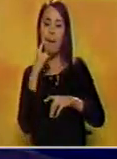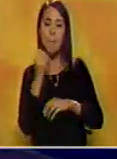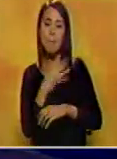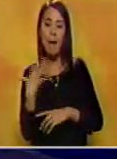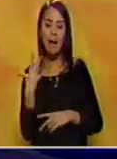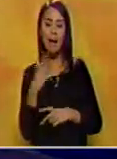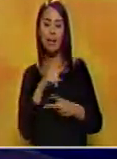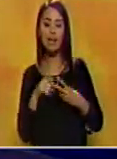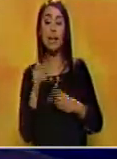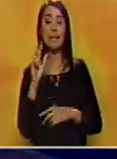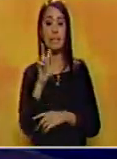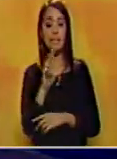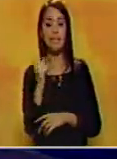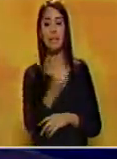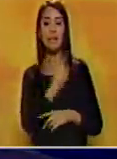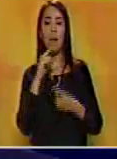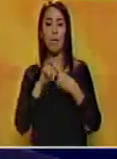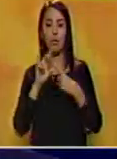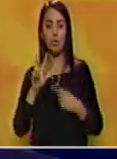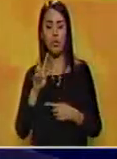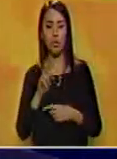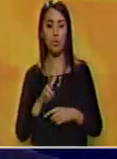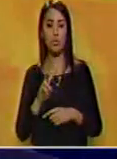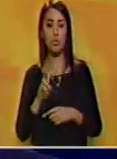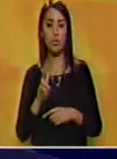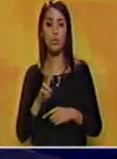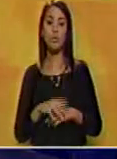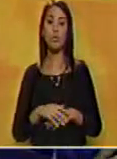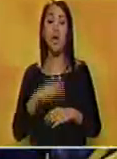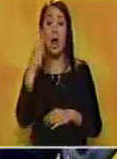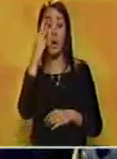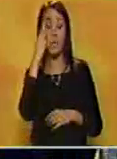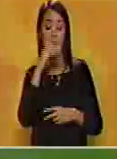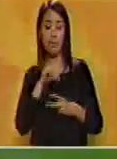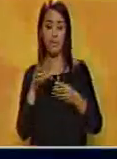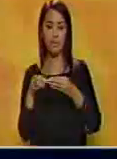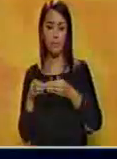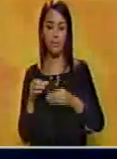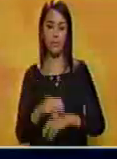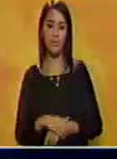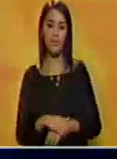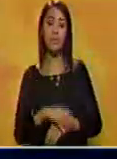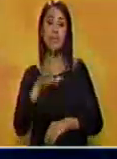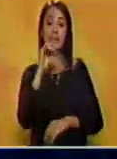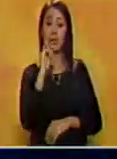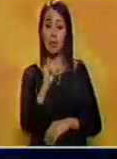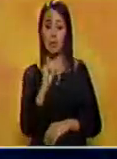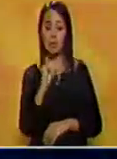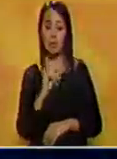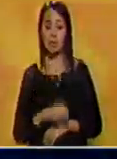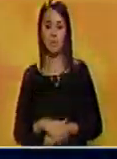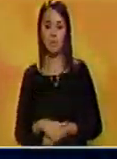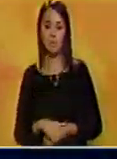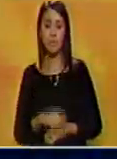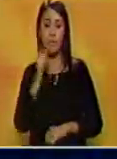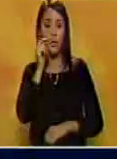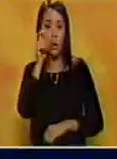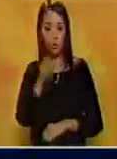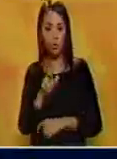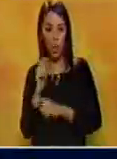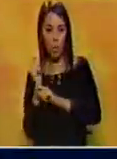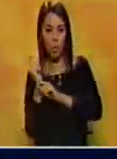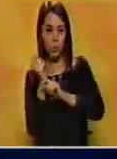que derrotaron 3-2 a los Piratas de Pittsburgh. Nos vamos al PNC Park, quinto episodio, y el criollo que despacha